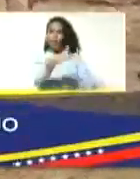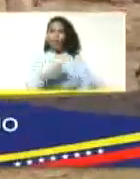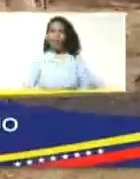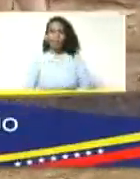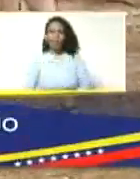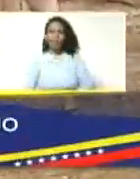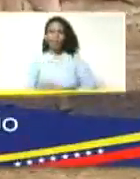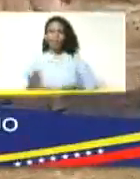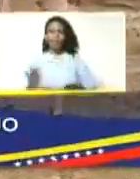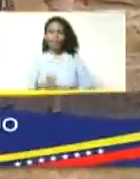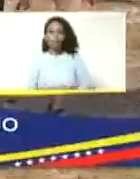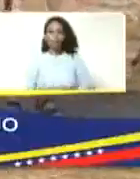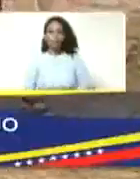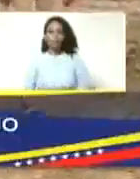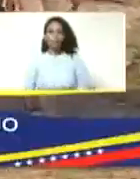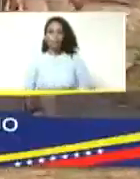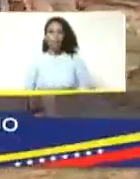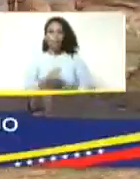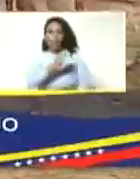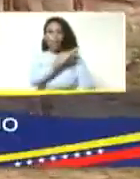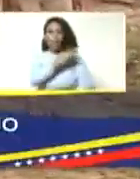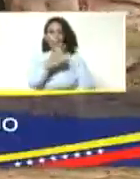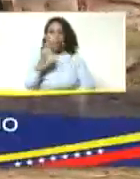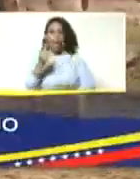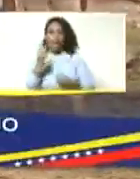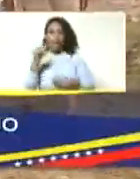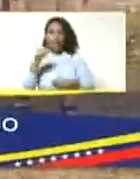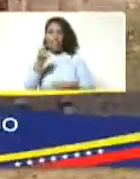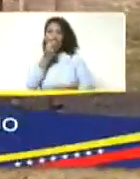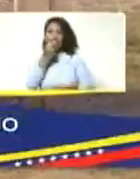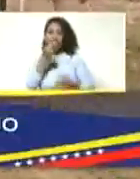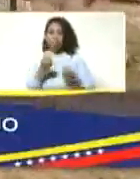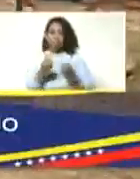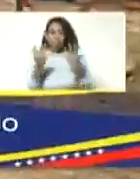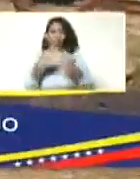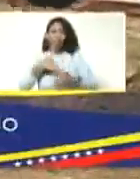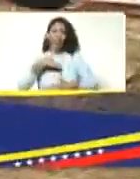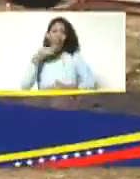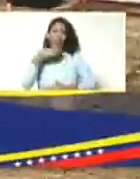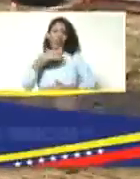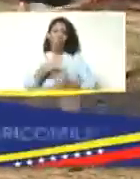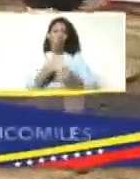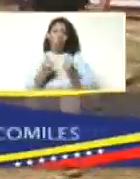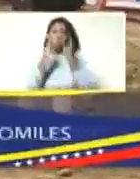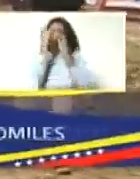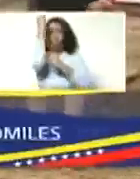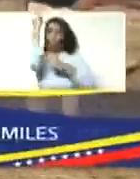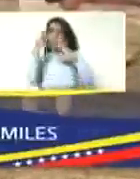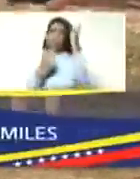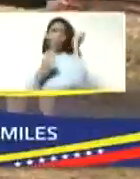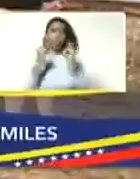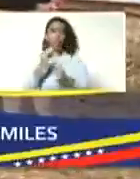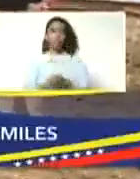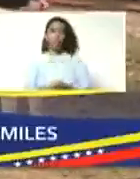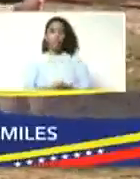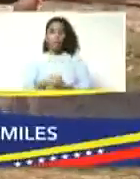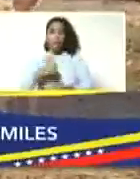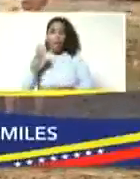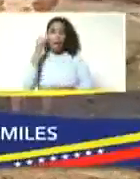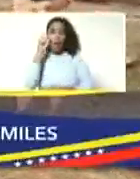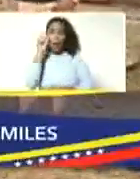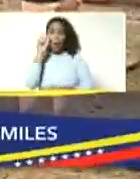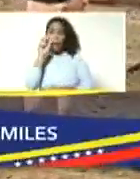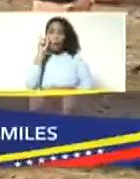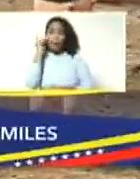Ah, directora, monte y culebra, Gilce. ¿Qué me dice Gilce? Gilce se decidió un día